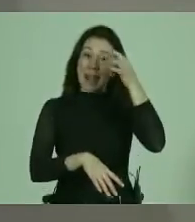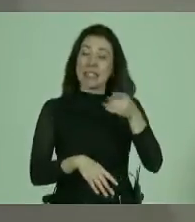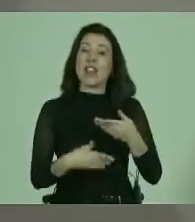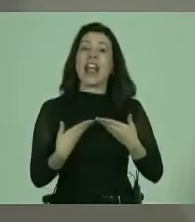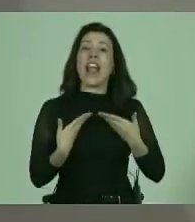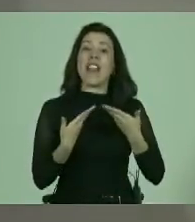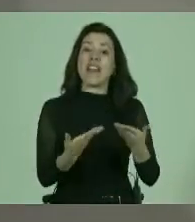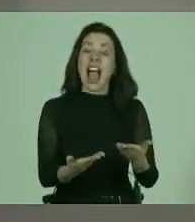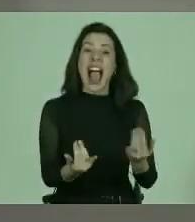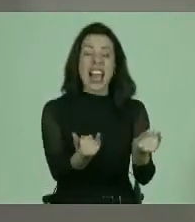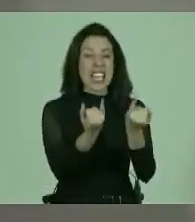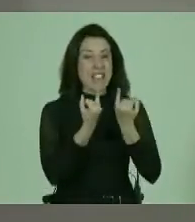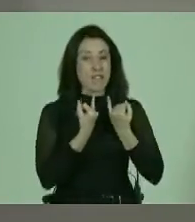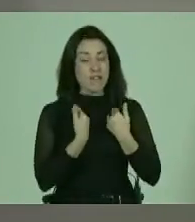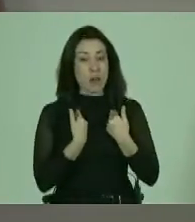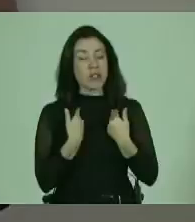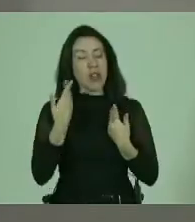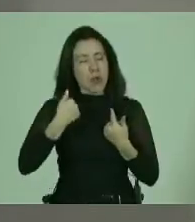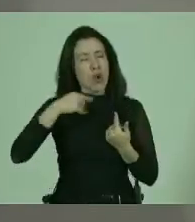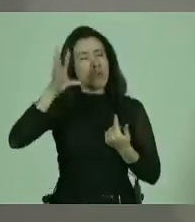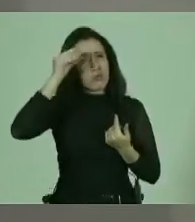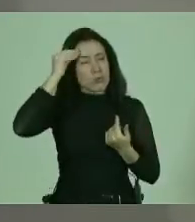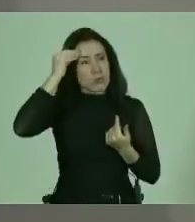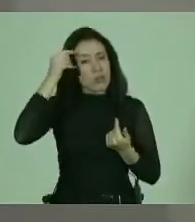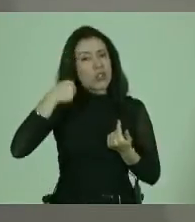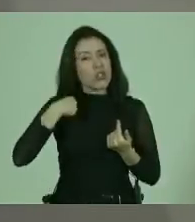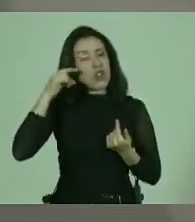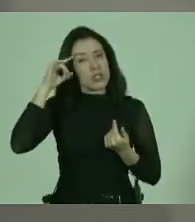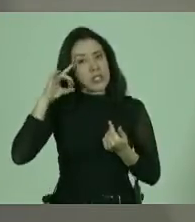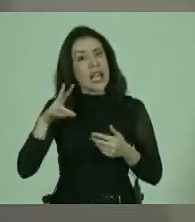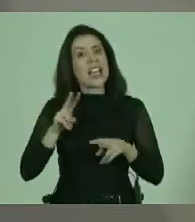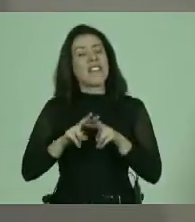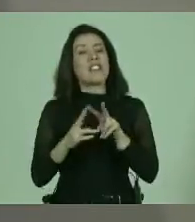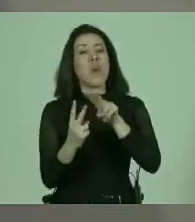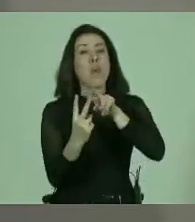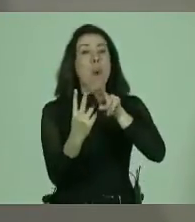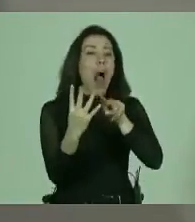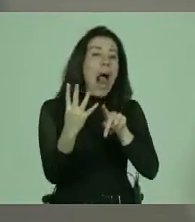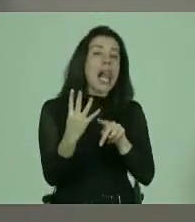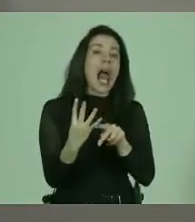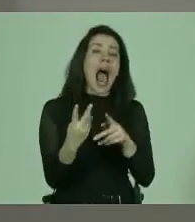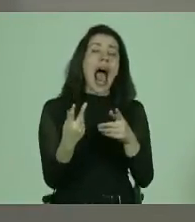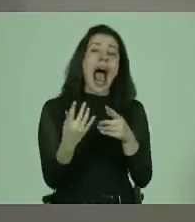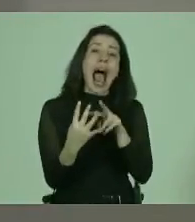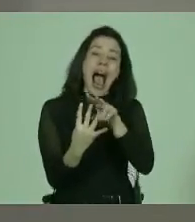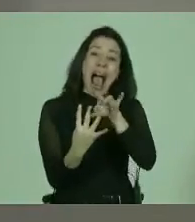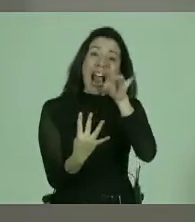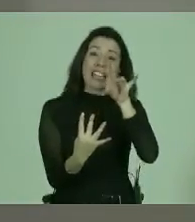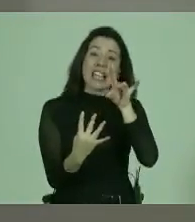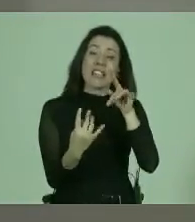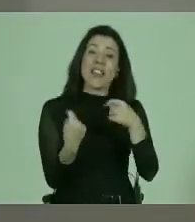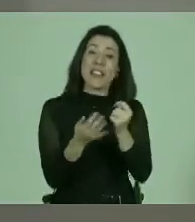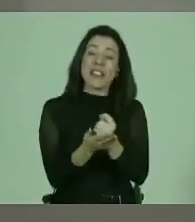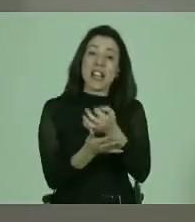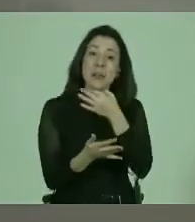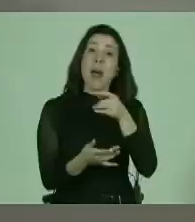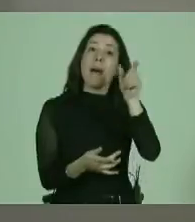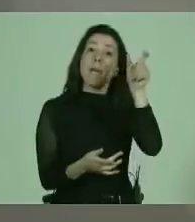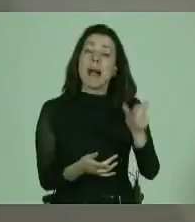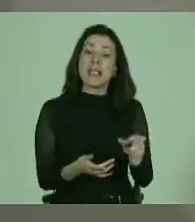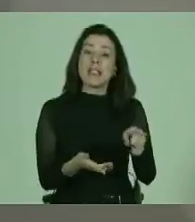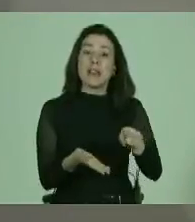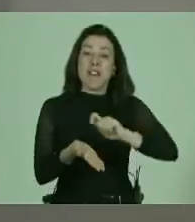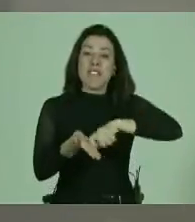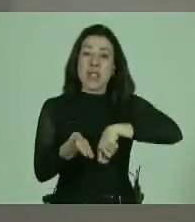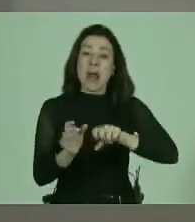y después consciente en que se le haga no nosotras alternativas terapéuticas a ser una obligación del paciente de firmar el